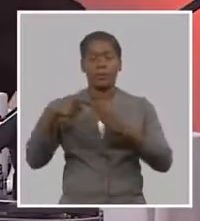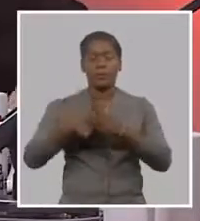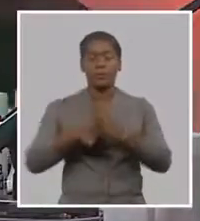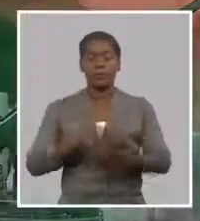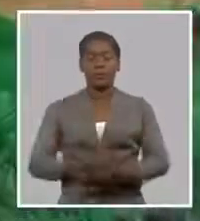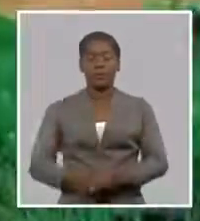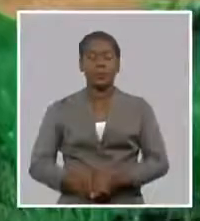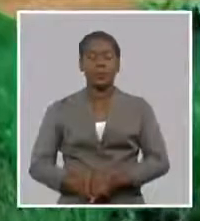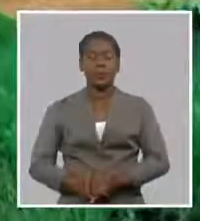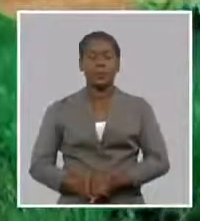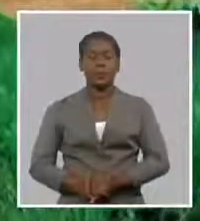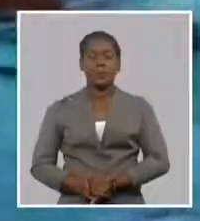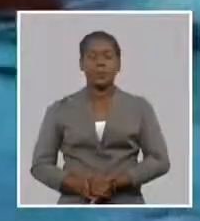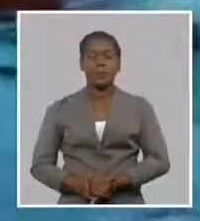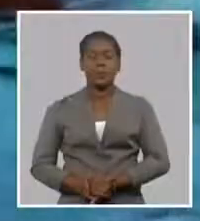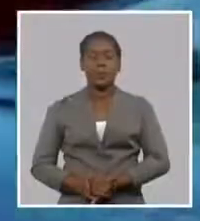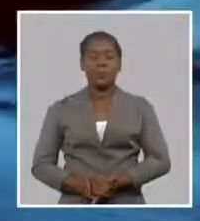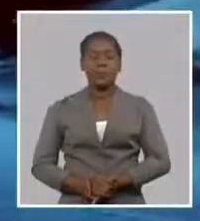la